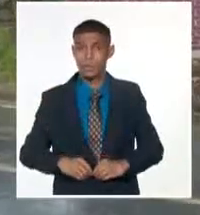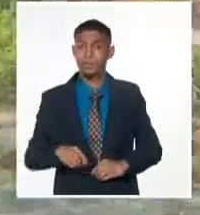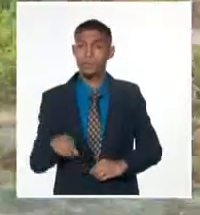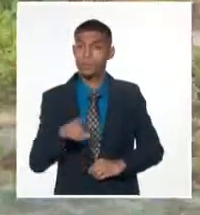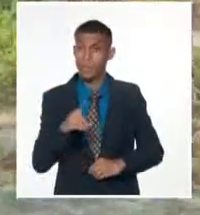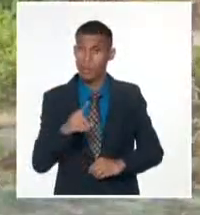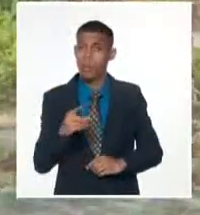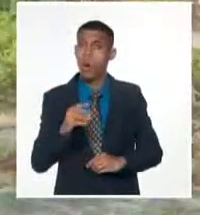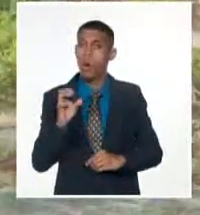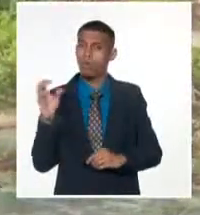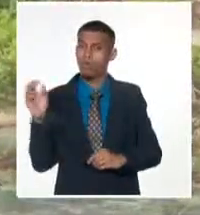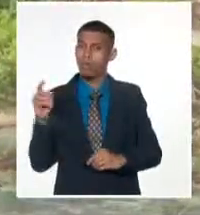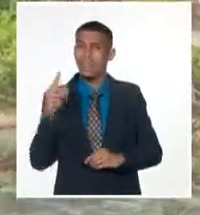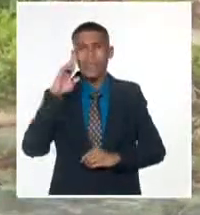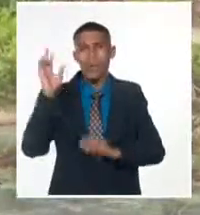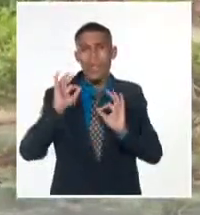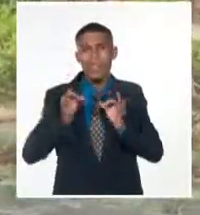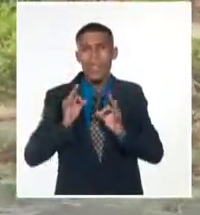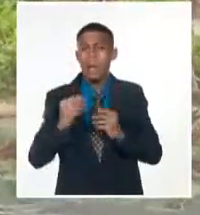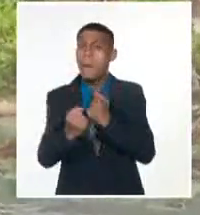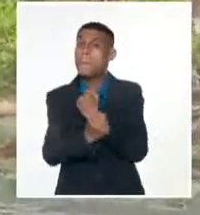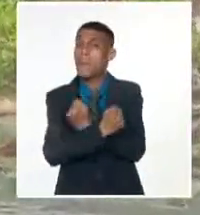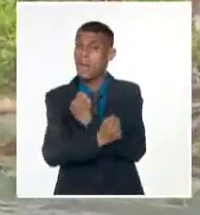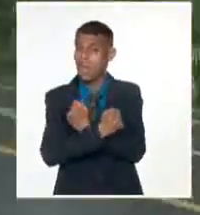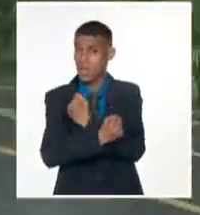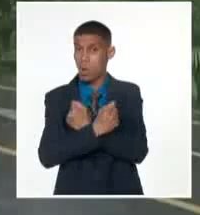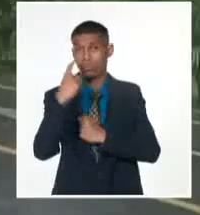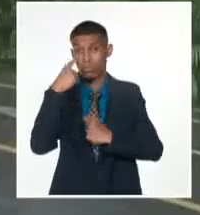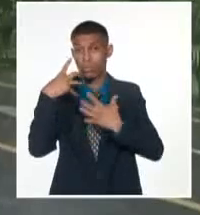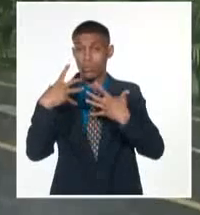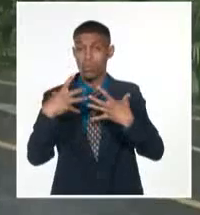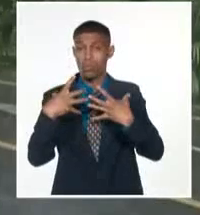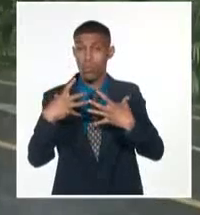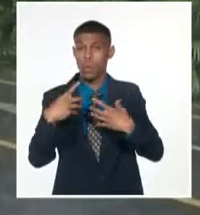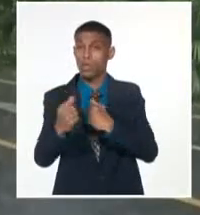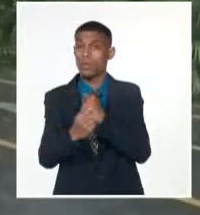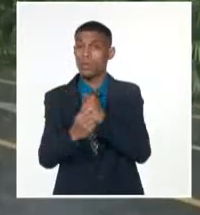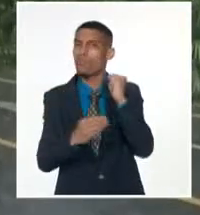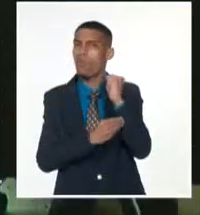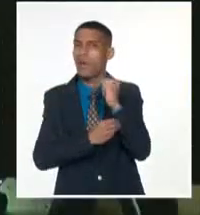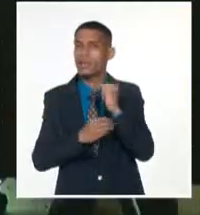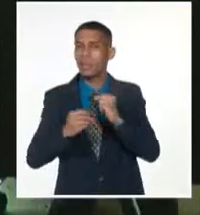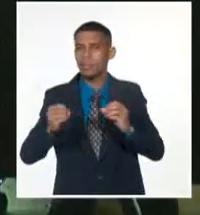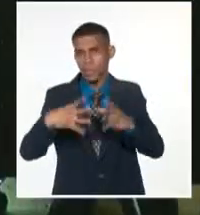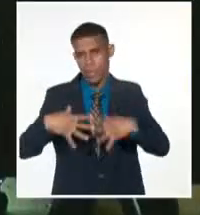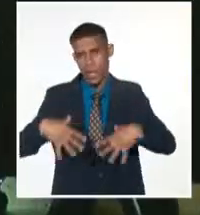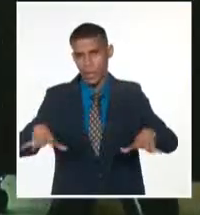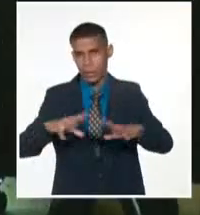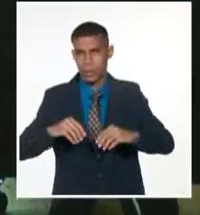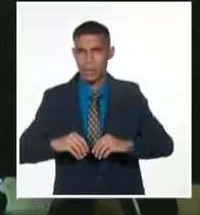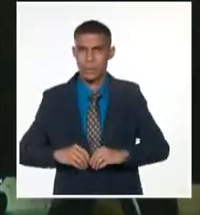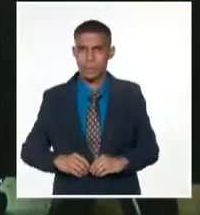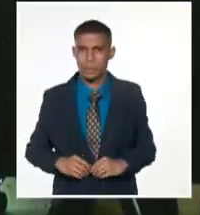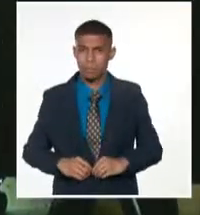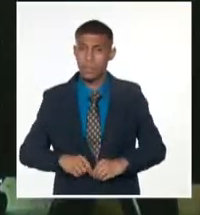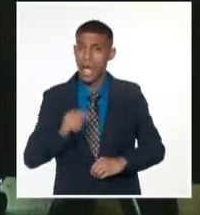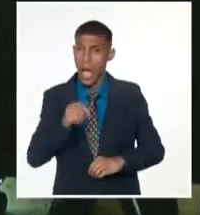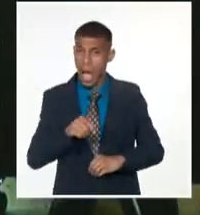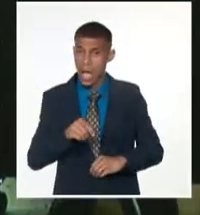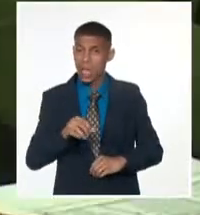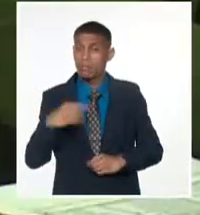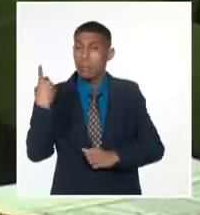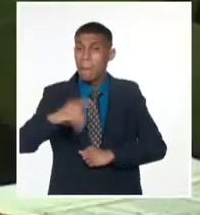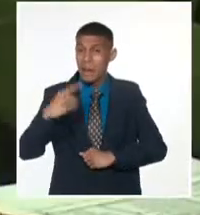huracanes, recordaba el peligro que implica subestimar la fuerza de la naturaleza. De ahí que el ejercicio